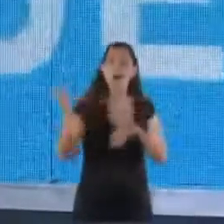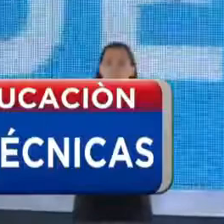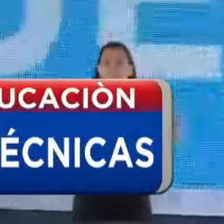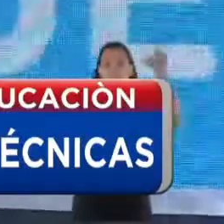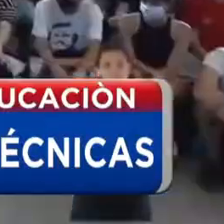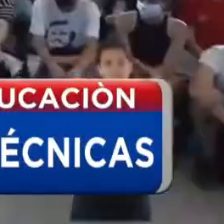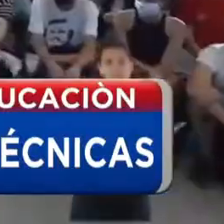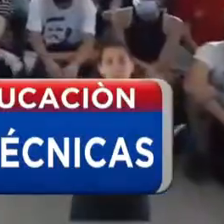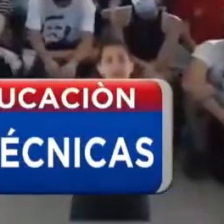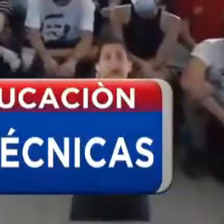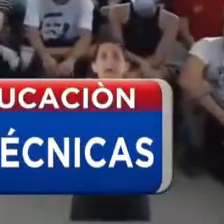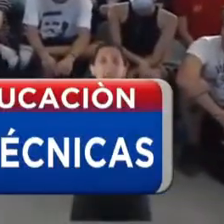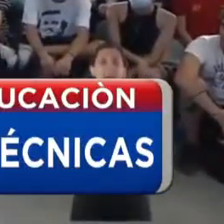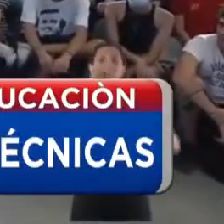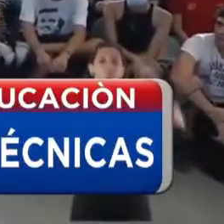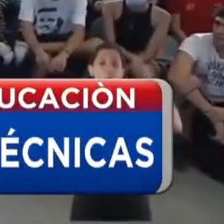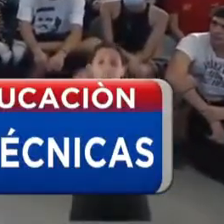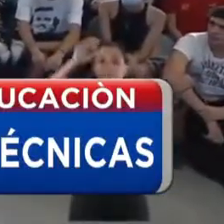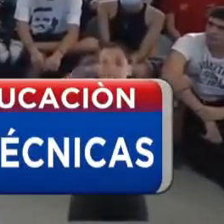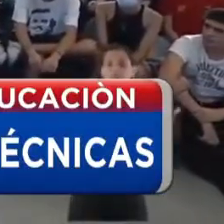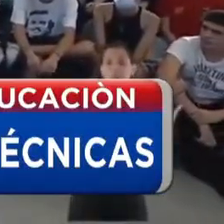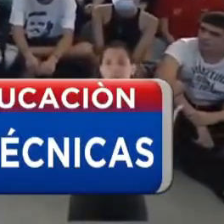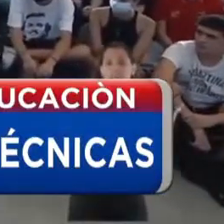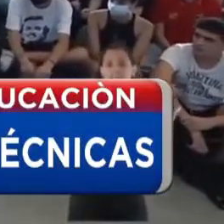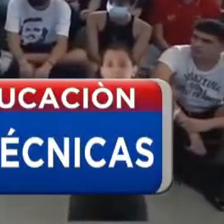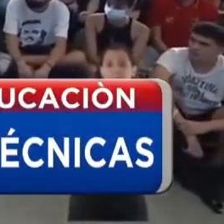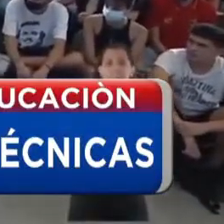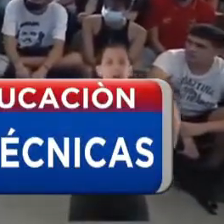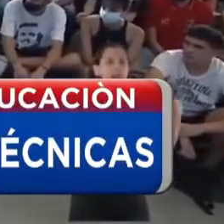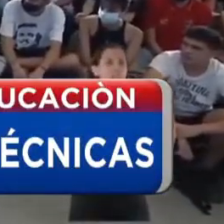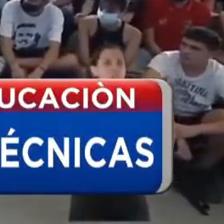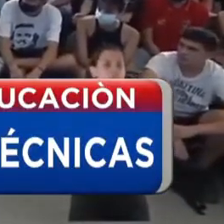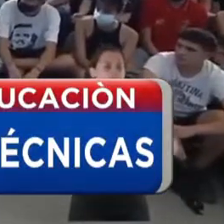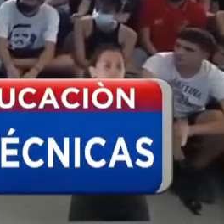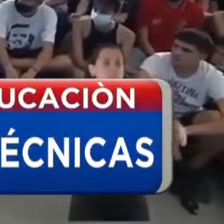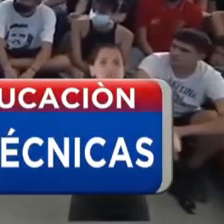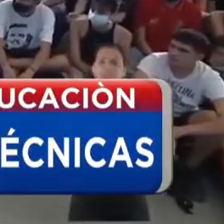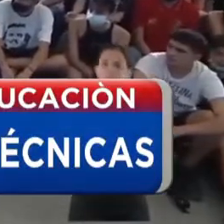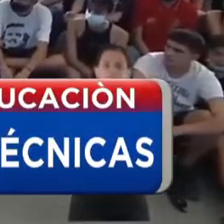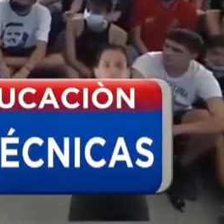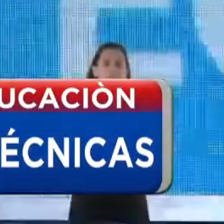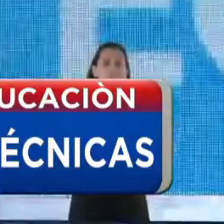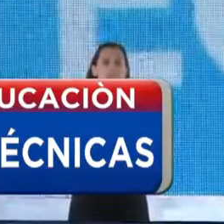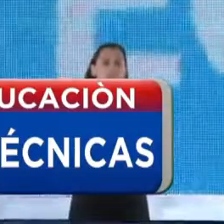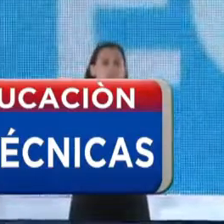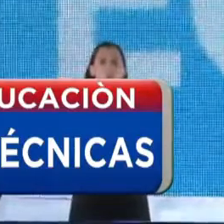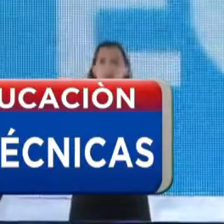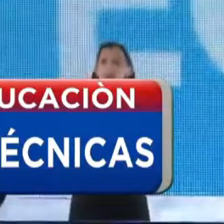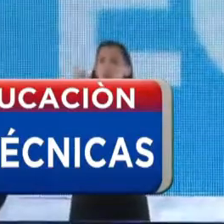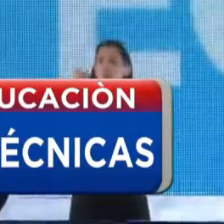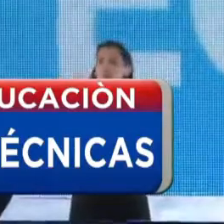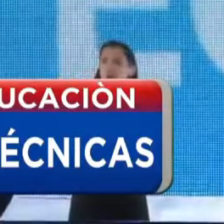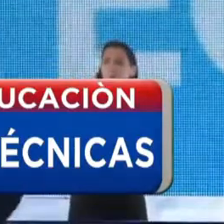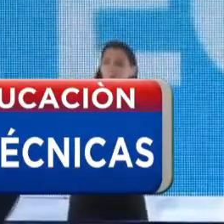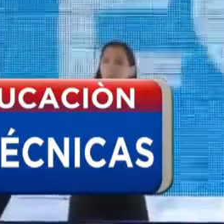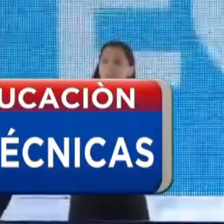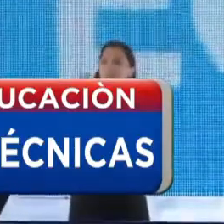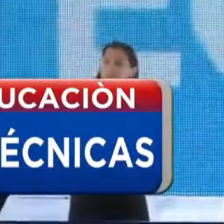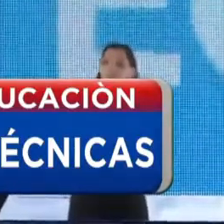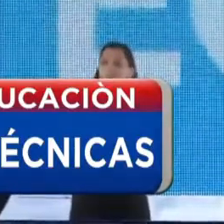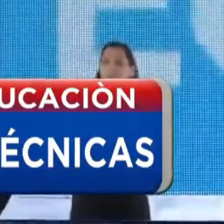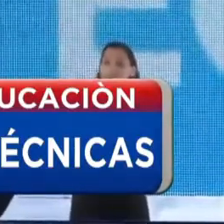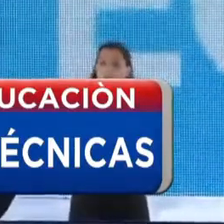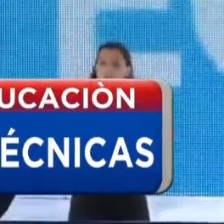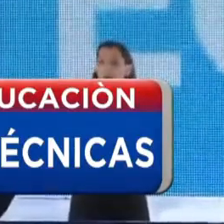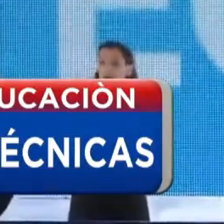su formación profesional e inserción laboral en el territorio nacional. El programa contará con una inversión de 35 millones